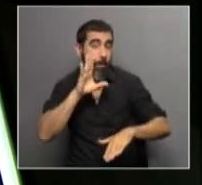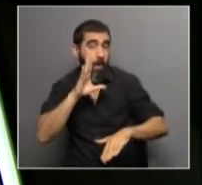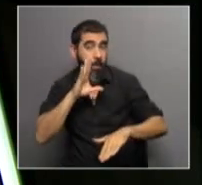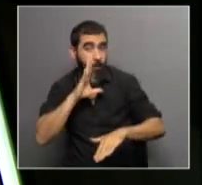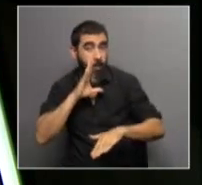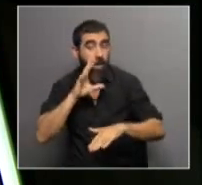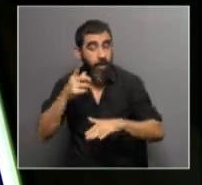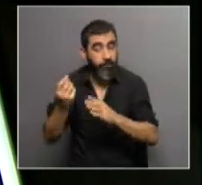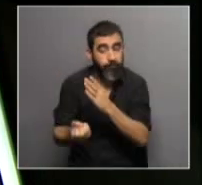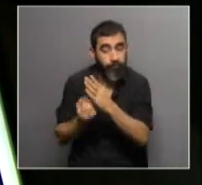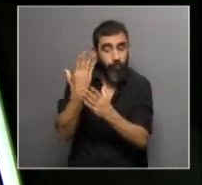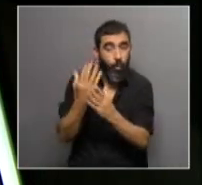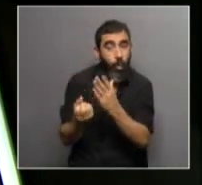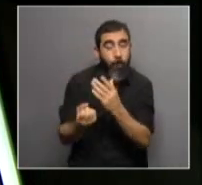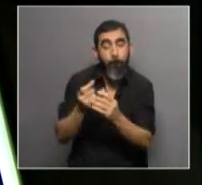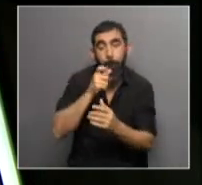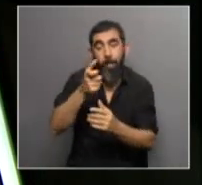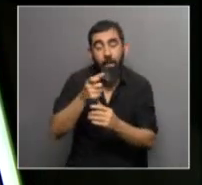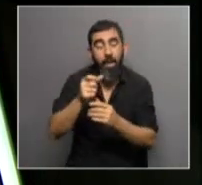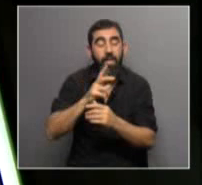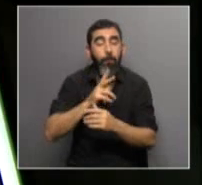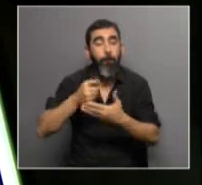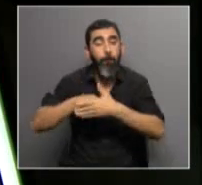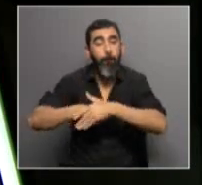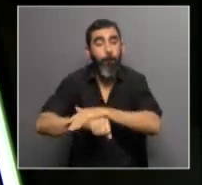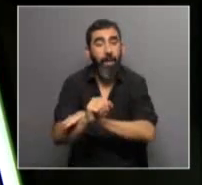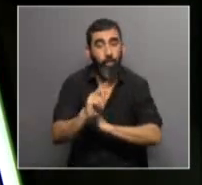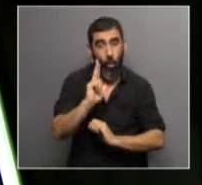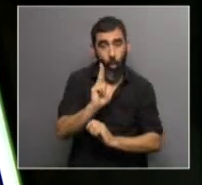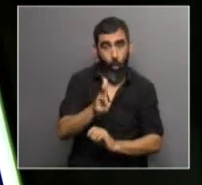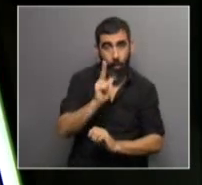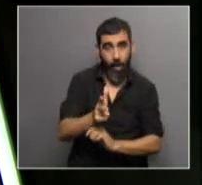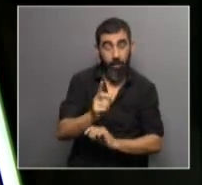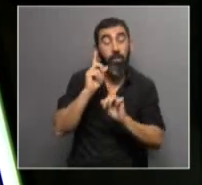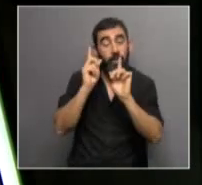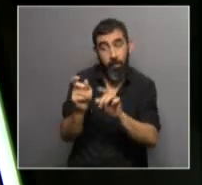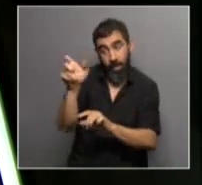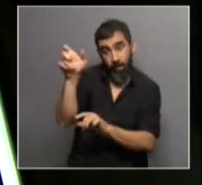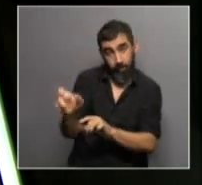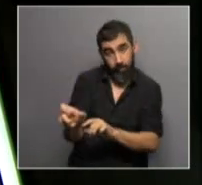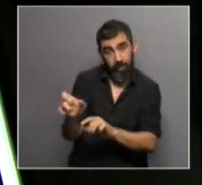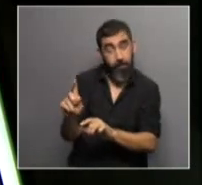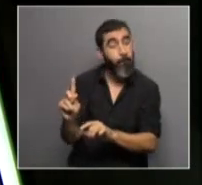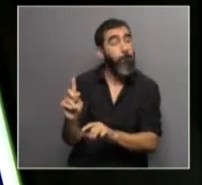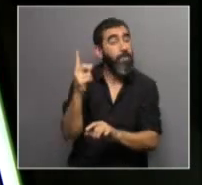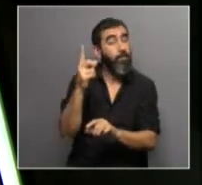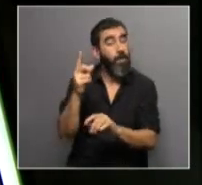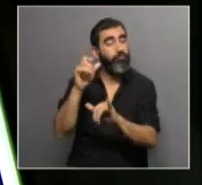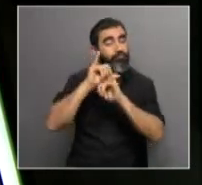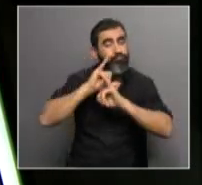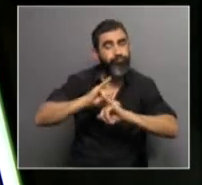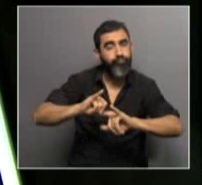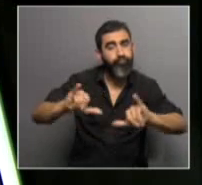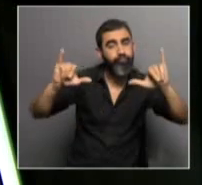termina surgiendo el concepto de parto humanizado ademas caldeyro barcia fue el principal promotor y